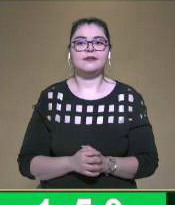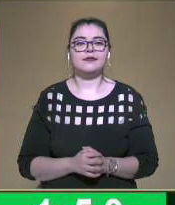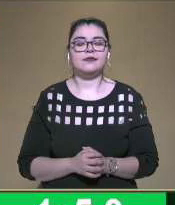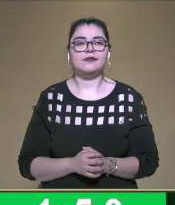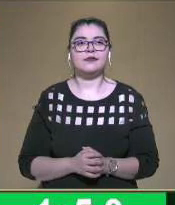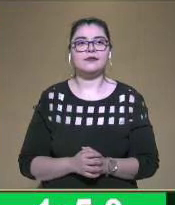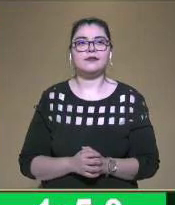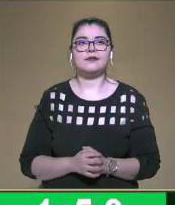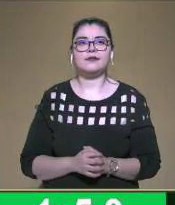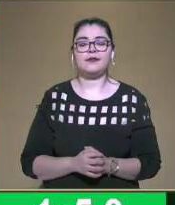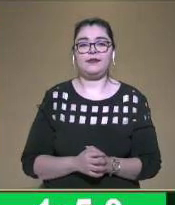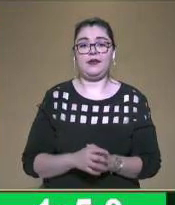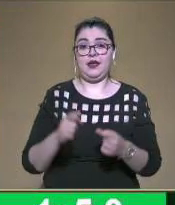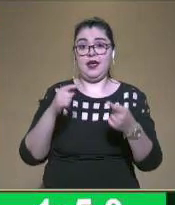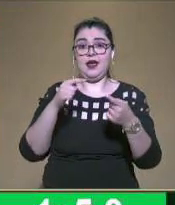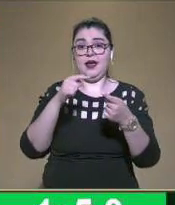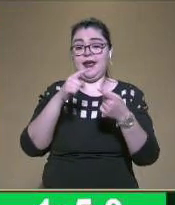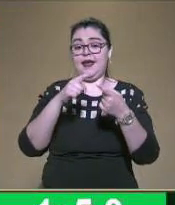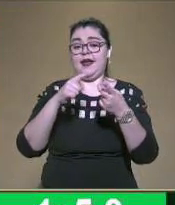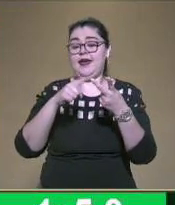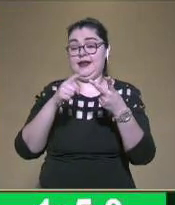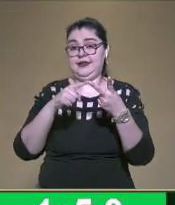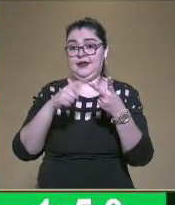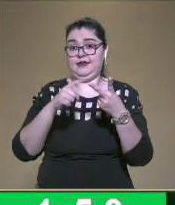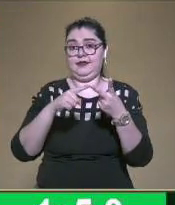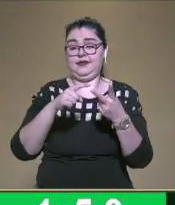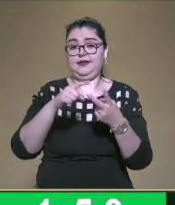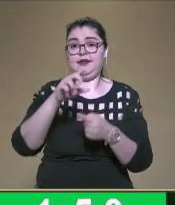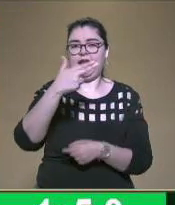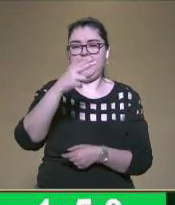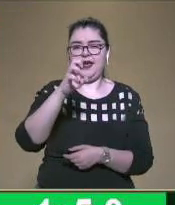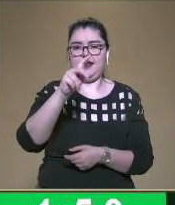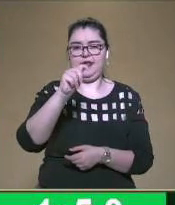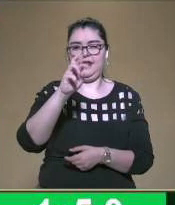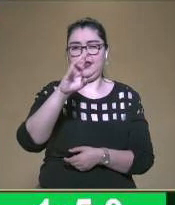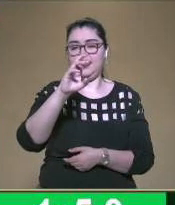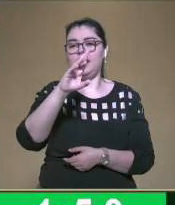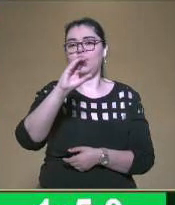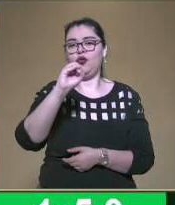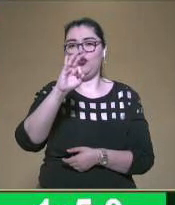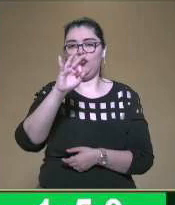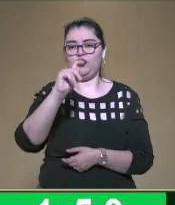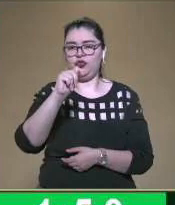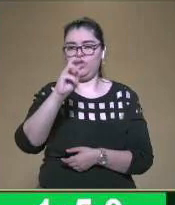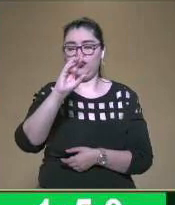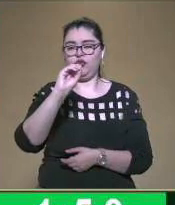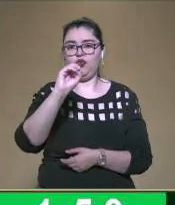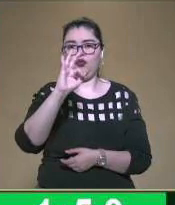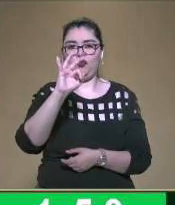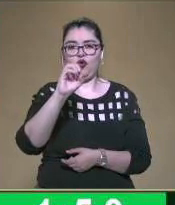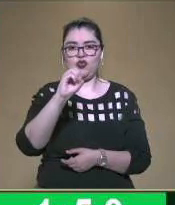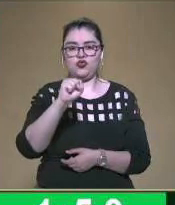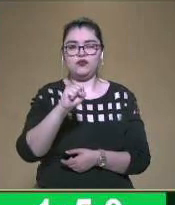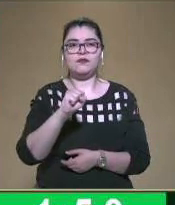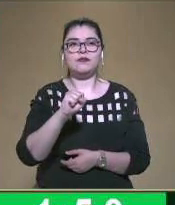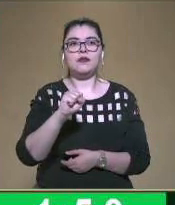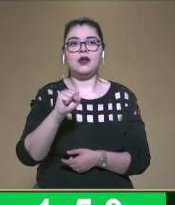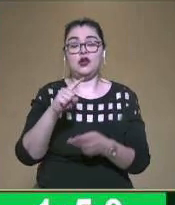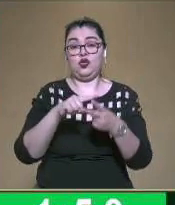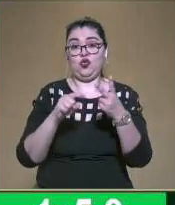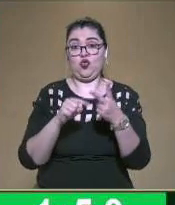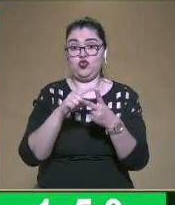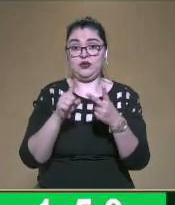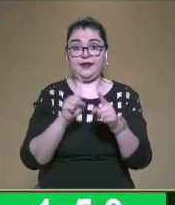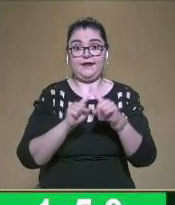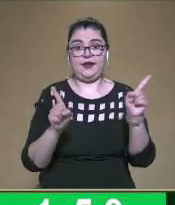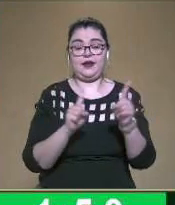heterótrofos pueden ser dos tipos, consumidores, como los seres humanos, o descomponedores, que son aquellas que se